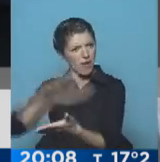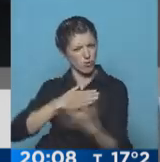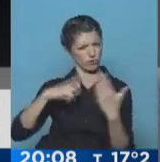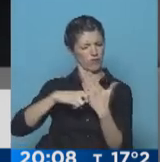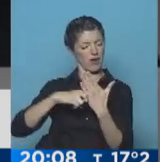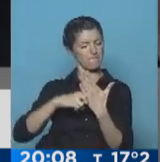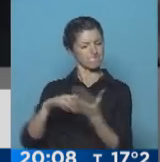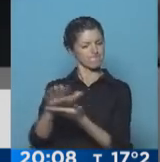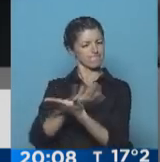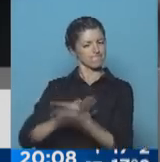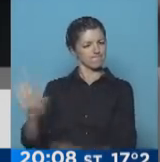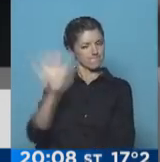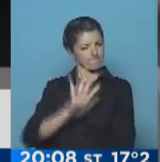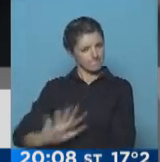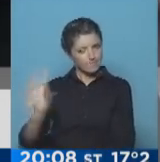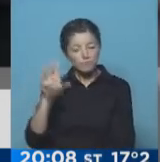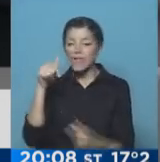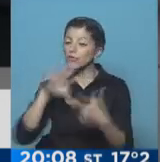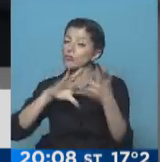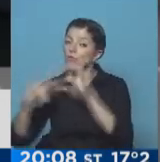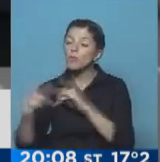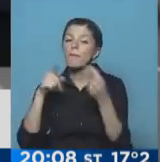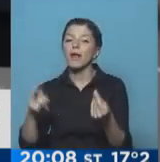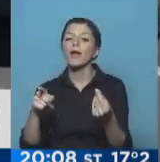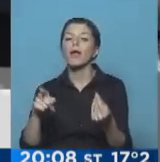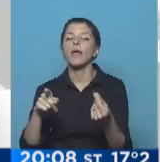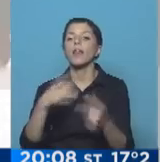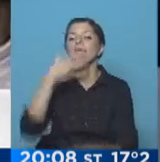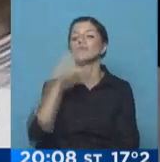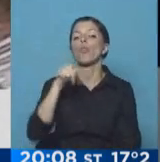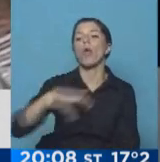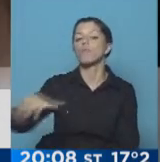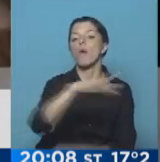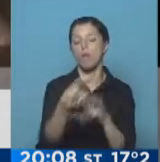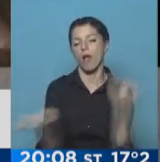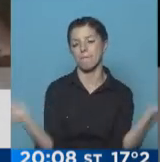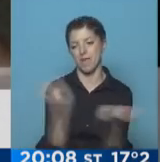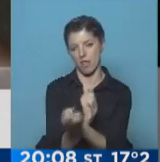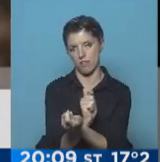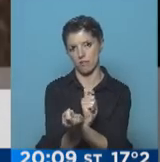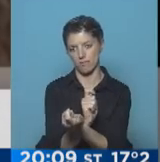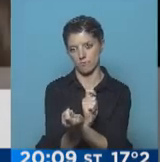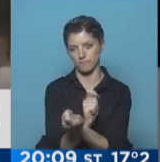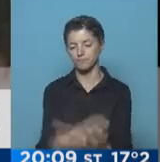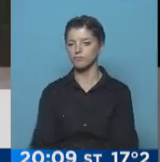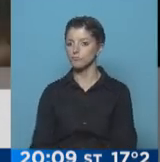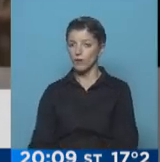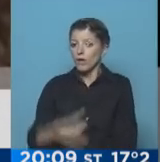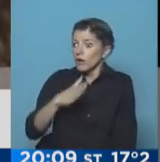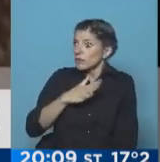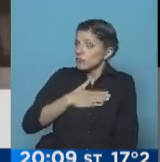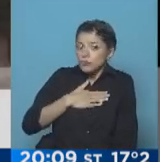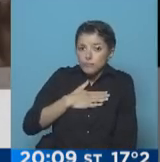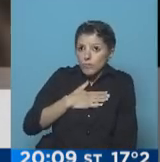asociación ilícita para cambiar y manipular la voluntad popular. Lo que estamos nosotros, no hay ninguno, ni